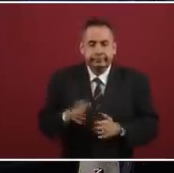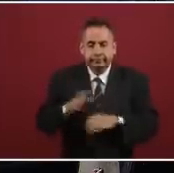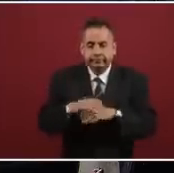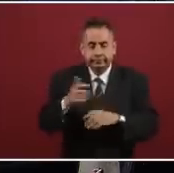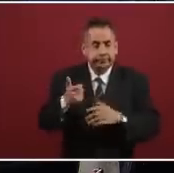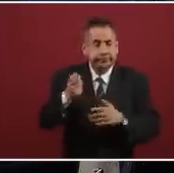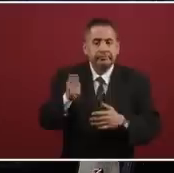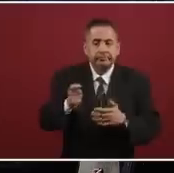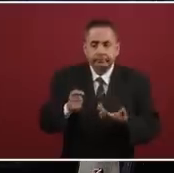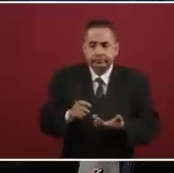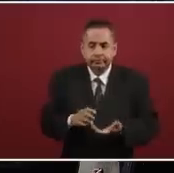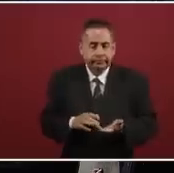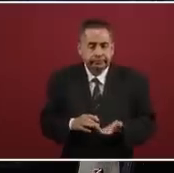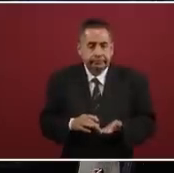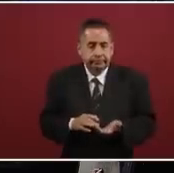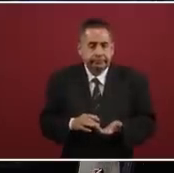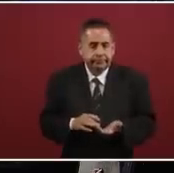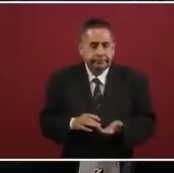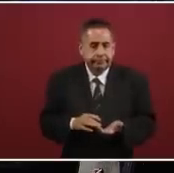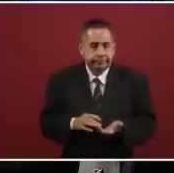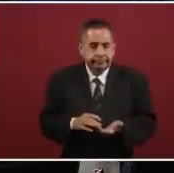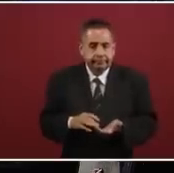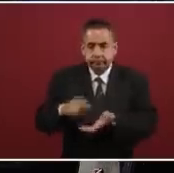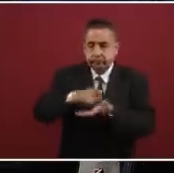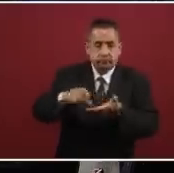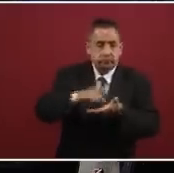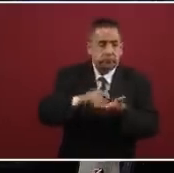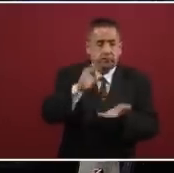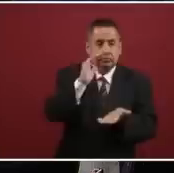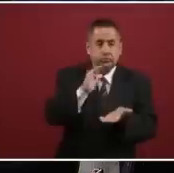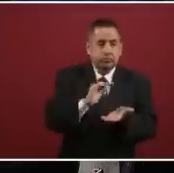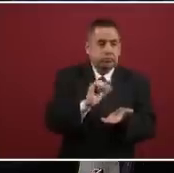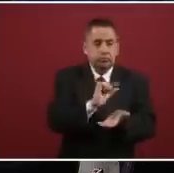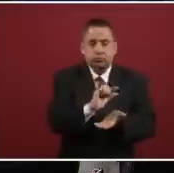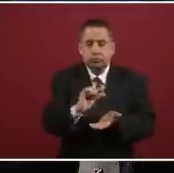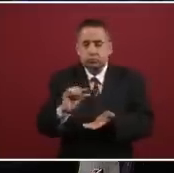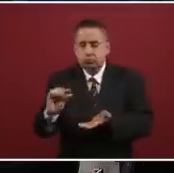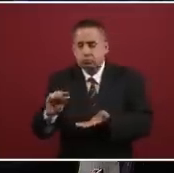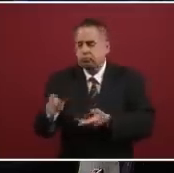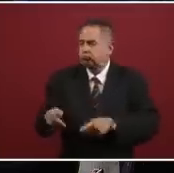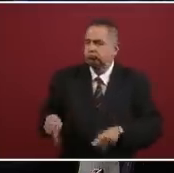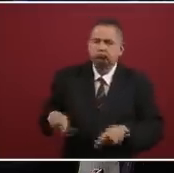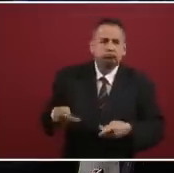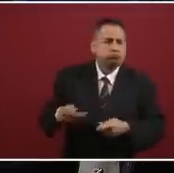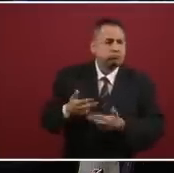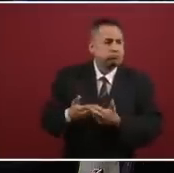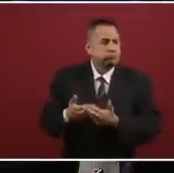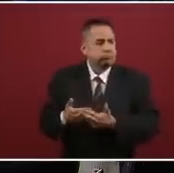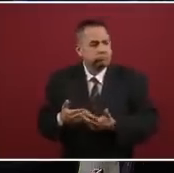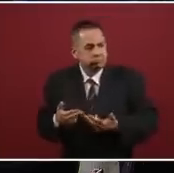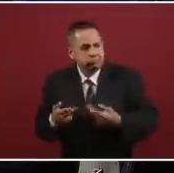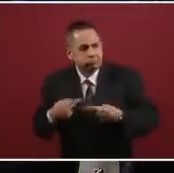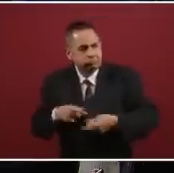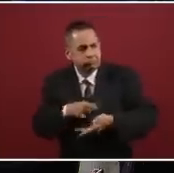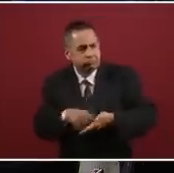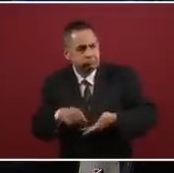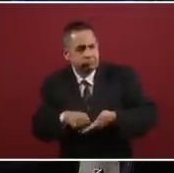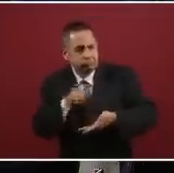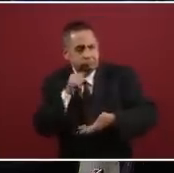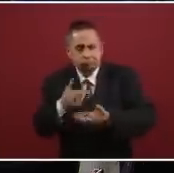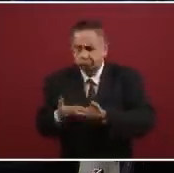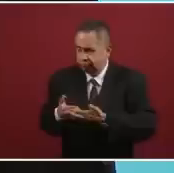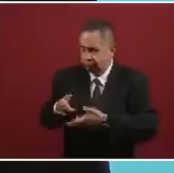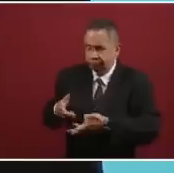bajando el consumo. Ellos tenían sus expendios y la gente no estaba